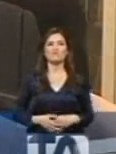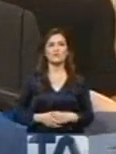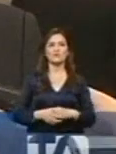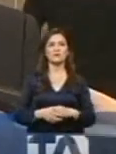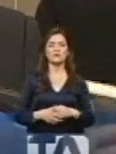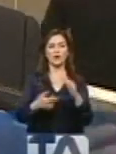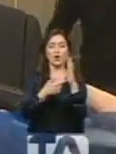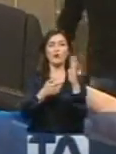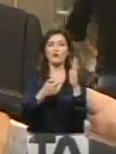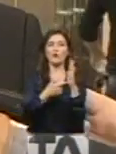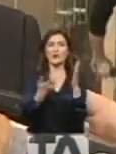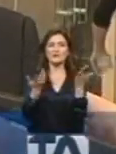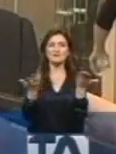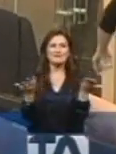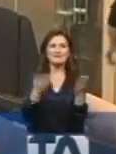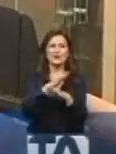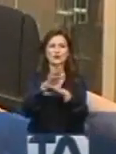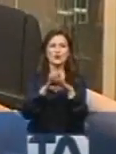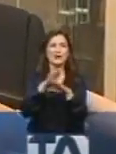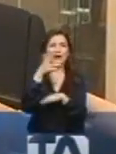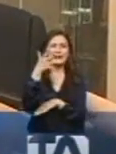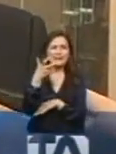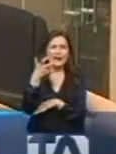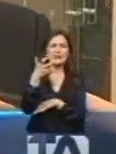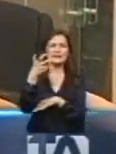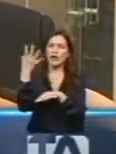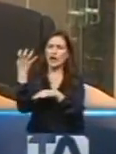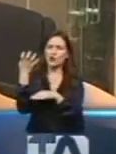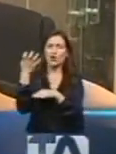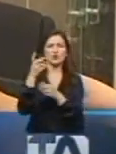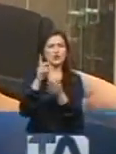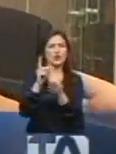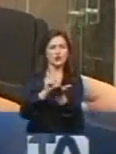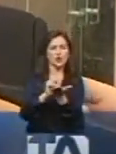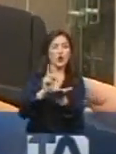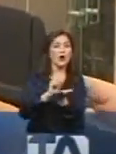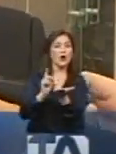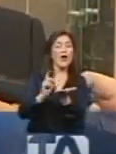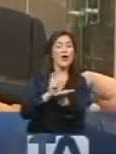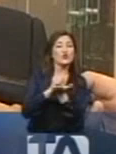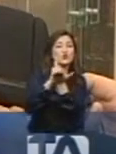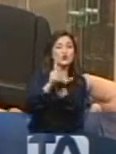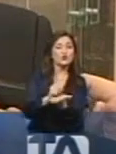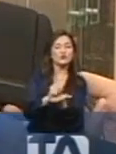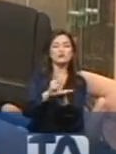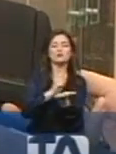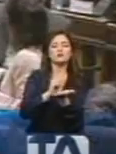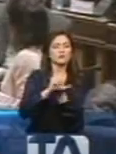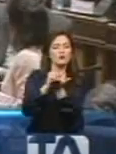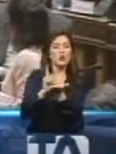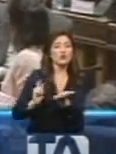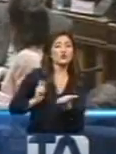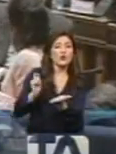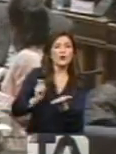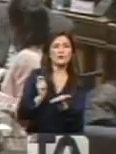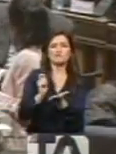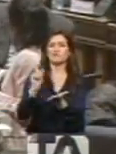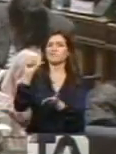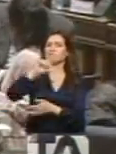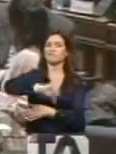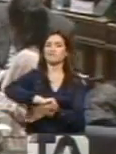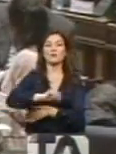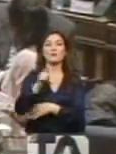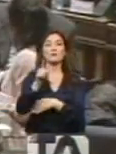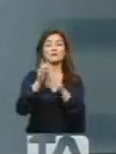El impuesto a la renta no puede ser sobre el 13º y 14º sueldo, eso es inconstitucional, esa es una línea roja fuerte. Hay peticiones como